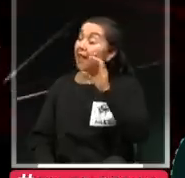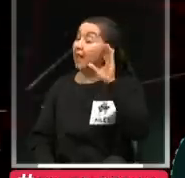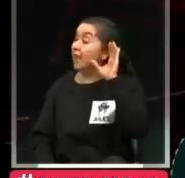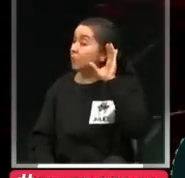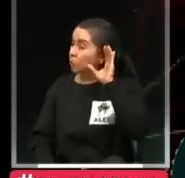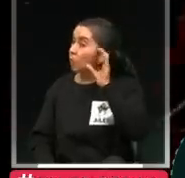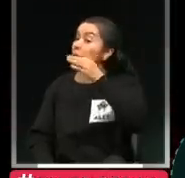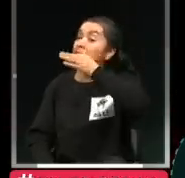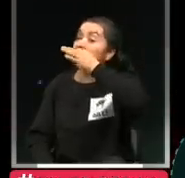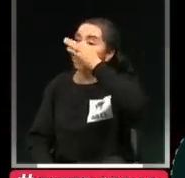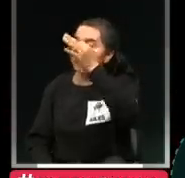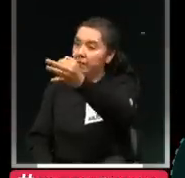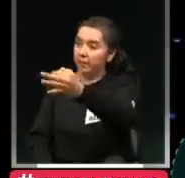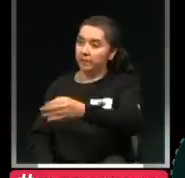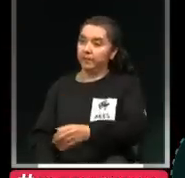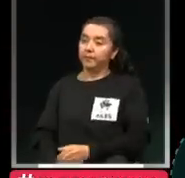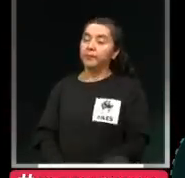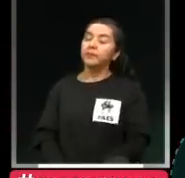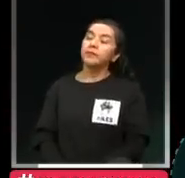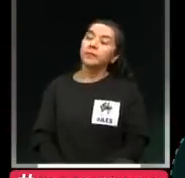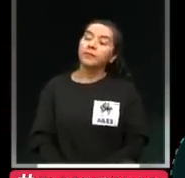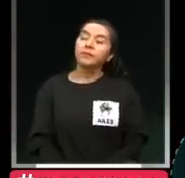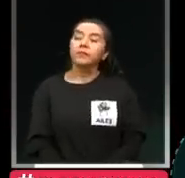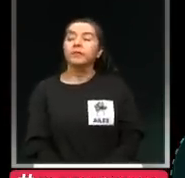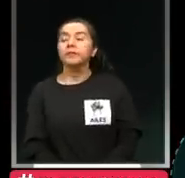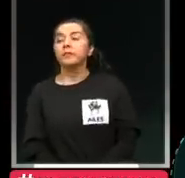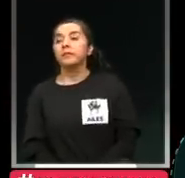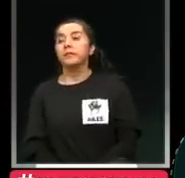escucha lo que te digo.